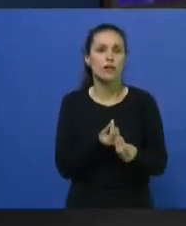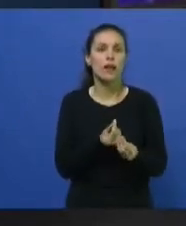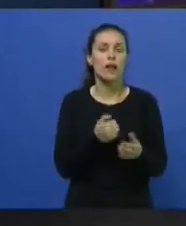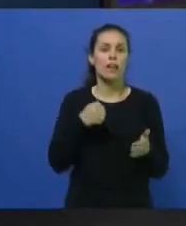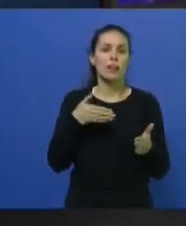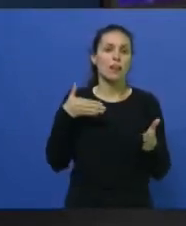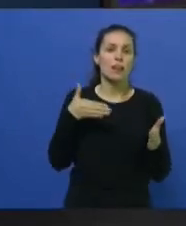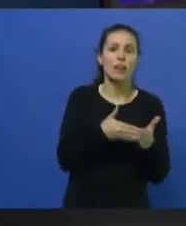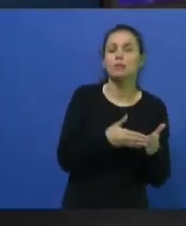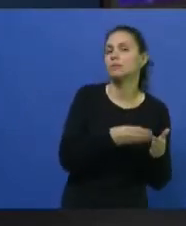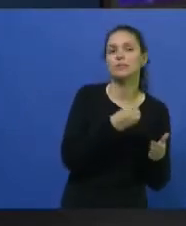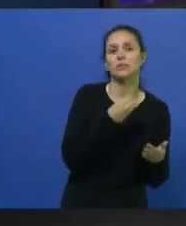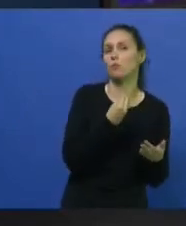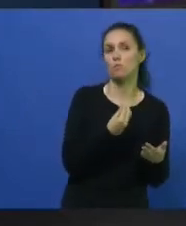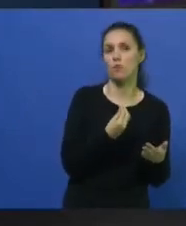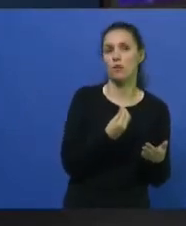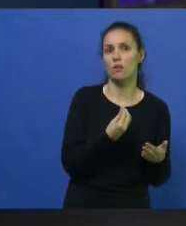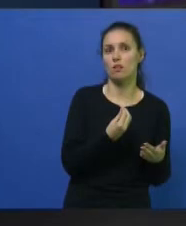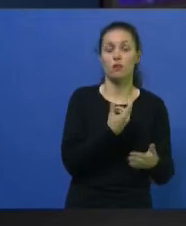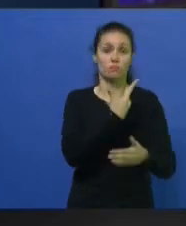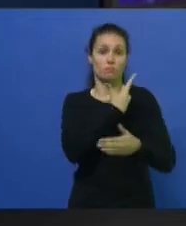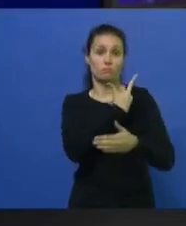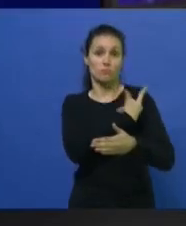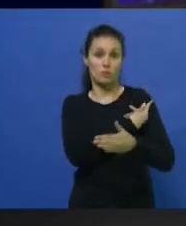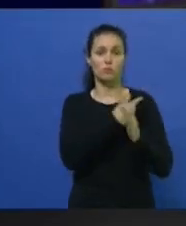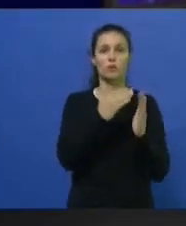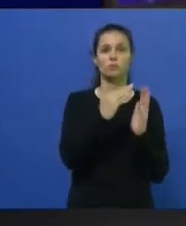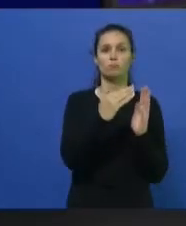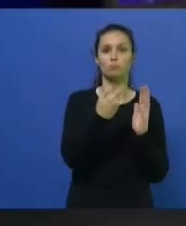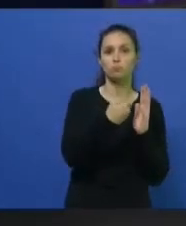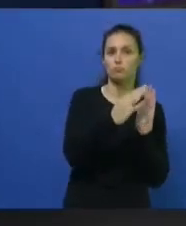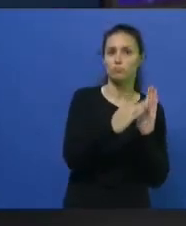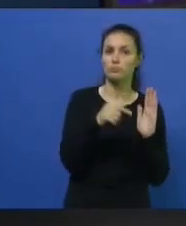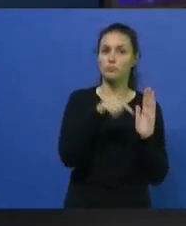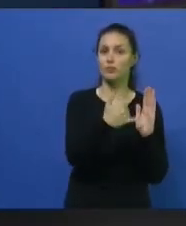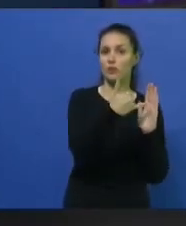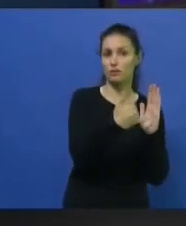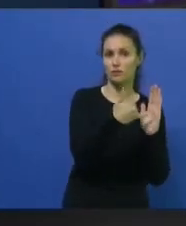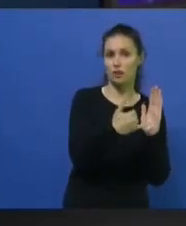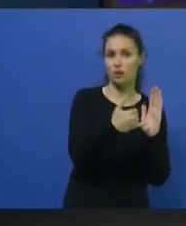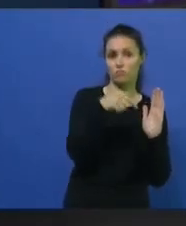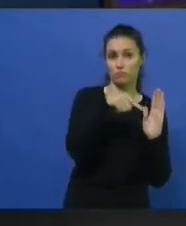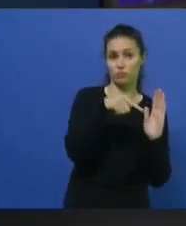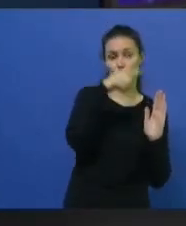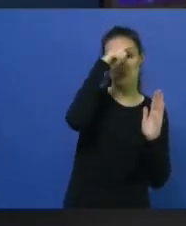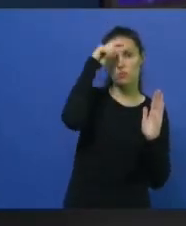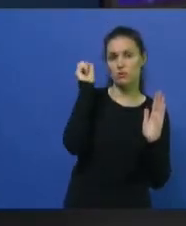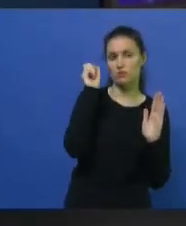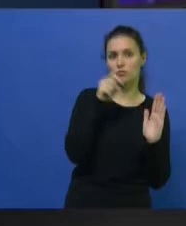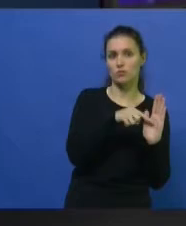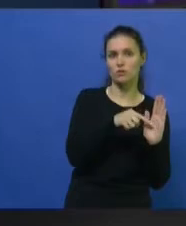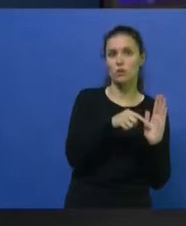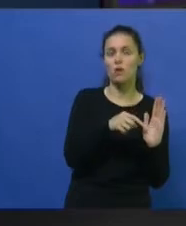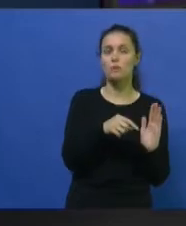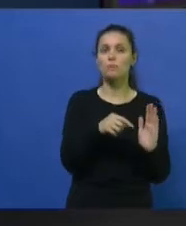para que la vacuna que desde hace años está incluida en un vacunatorio nacional que es ejemplo en el